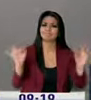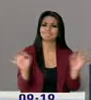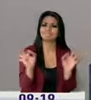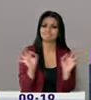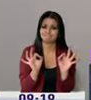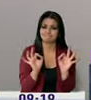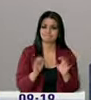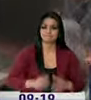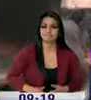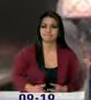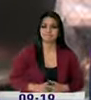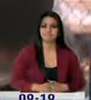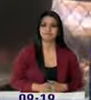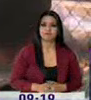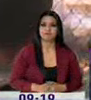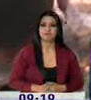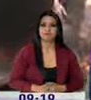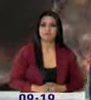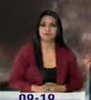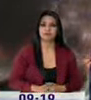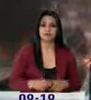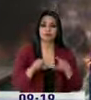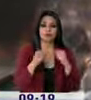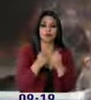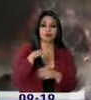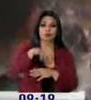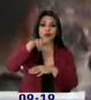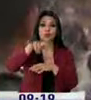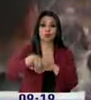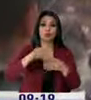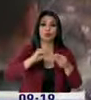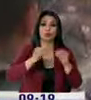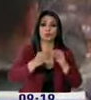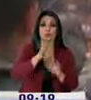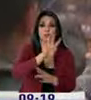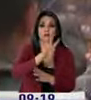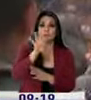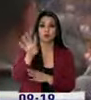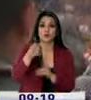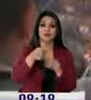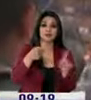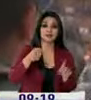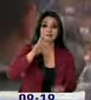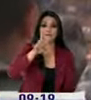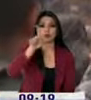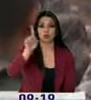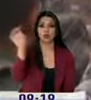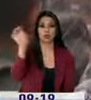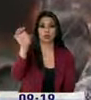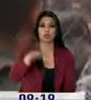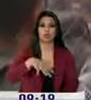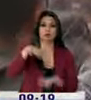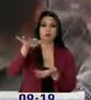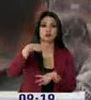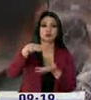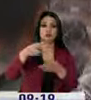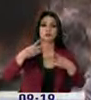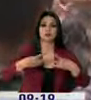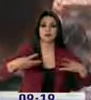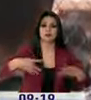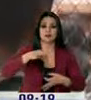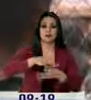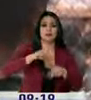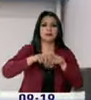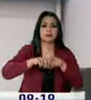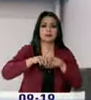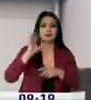que se registran en la región. Con el Grupo Aéreo 44 está programado a partir del 29 de enero la traslado del material electoral dependiendo de